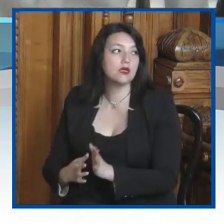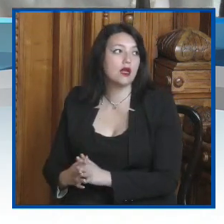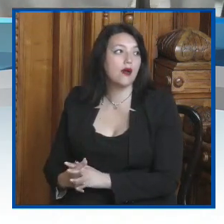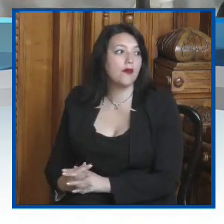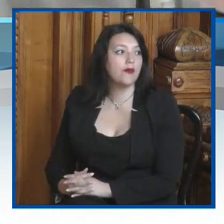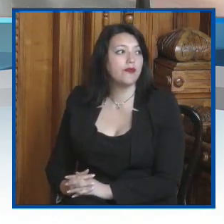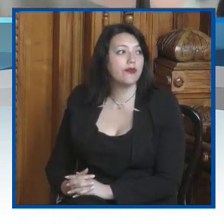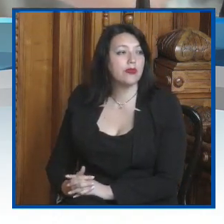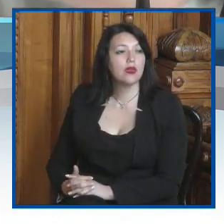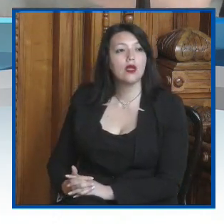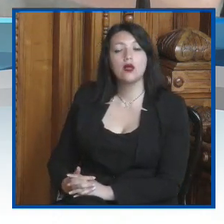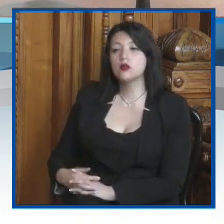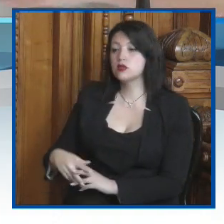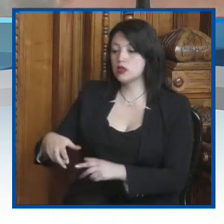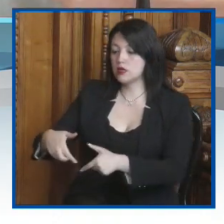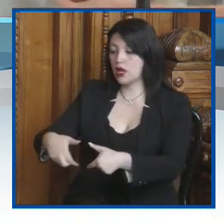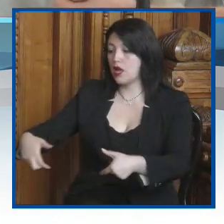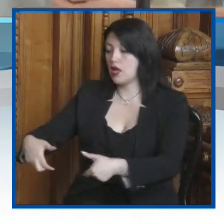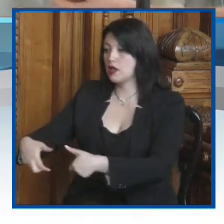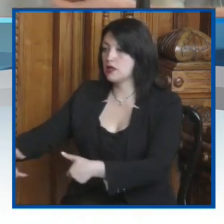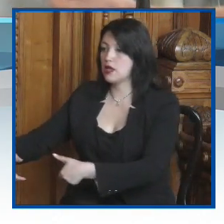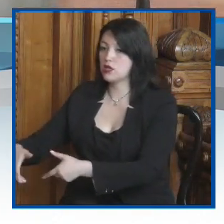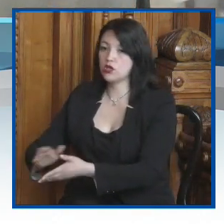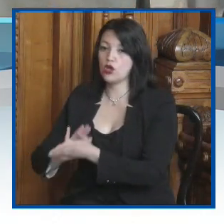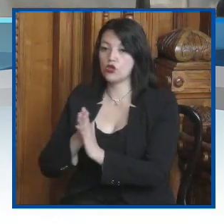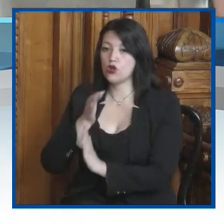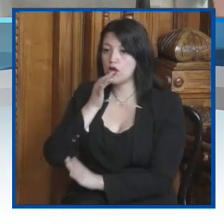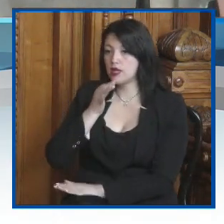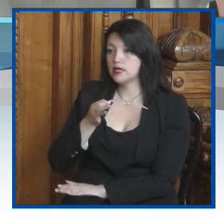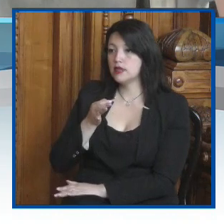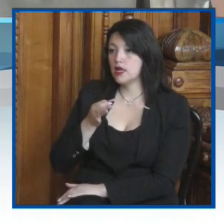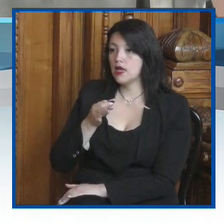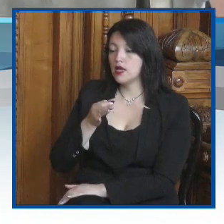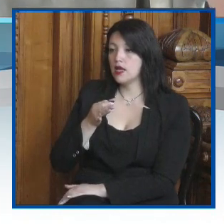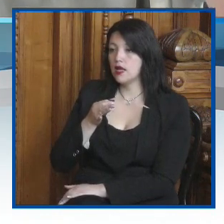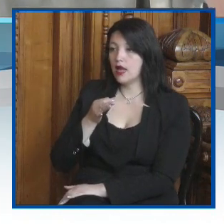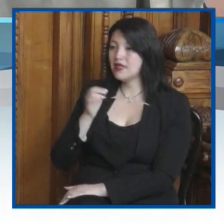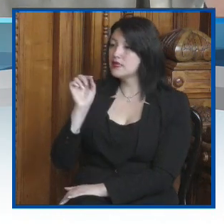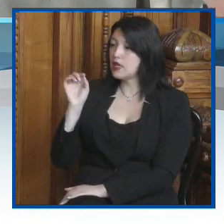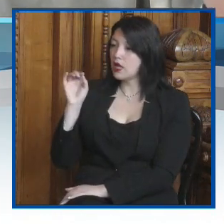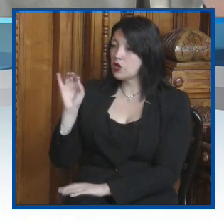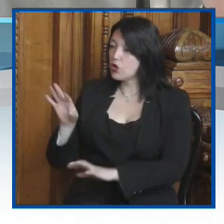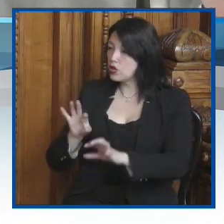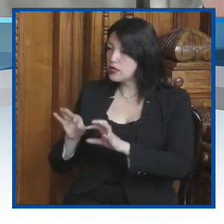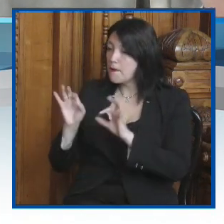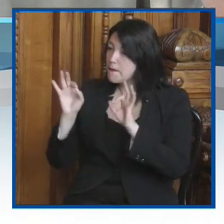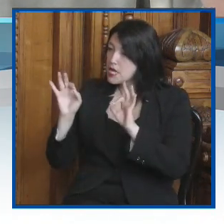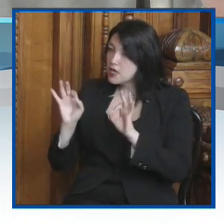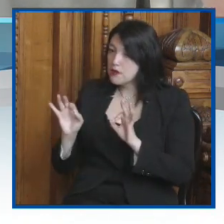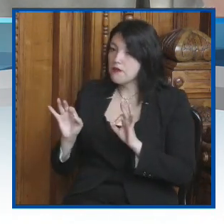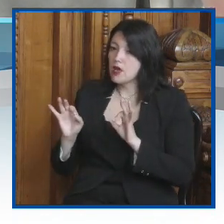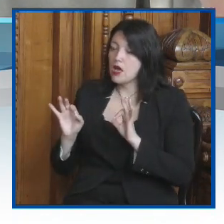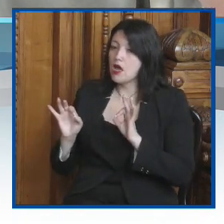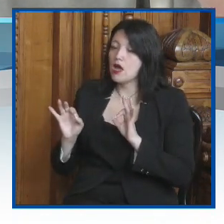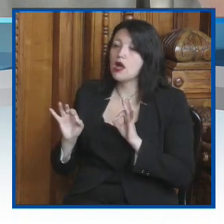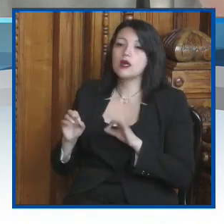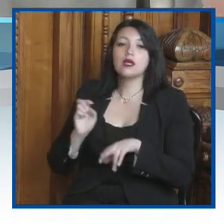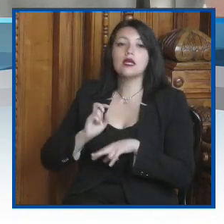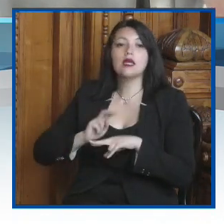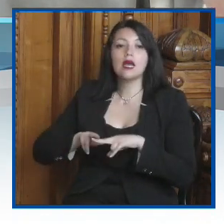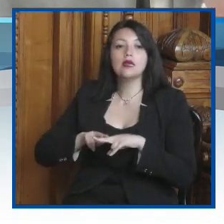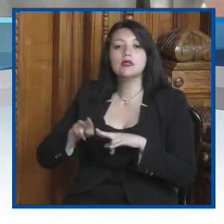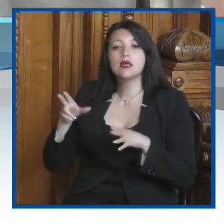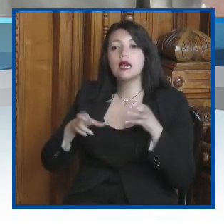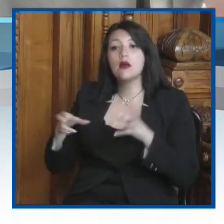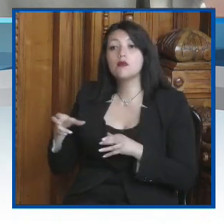que dice en el estrado donde tiene que estar el testigo. Digo, pensemos hasta en esas cosas mínimas que hacen que